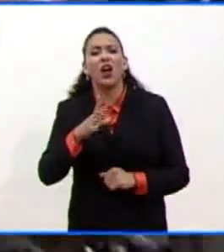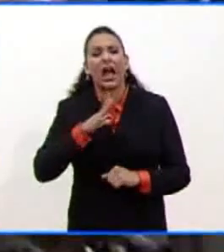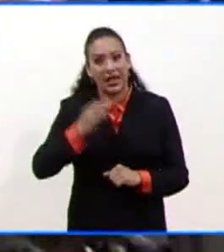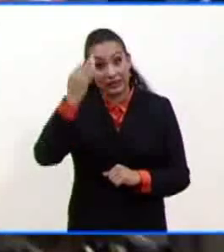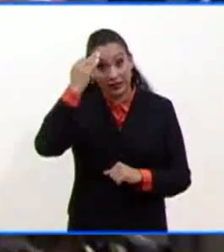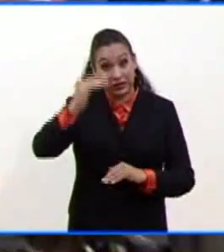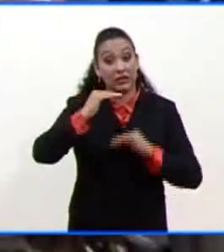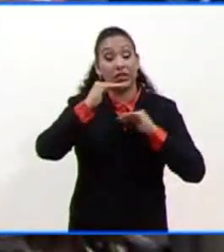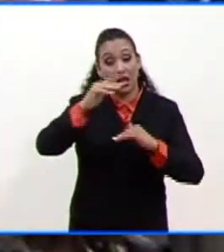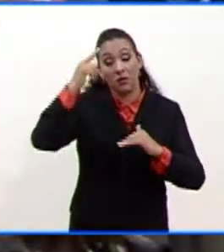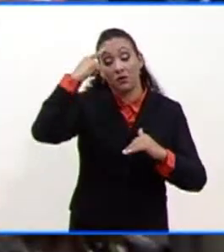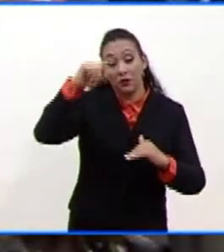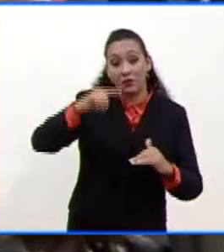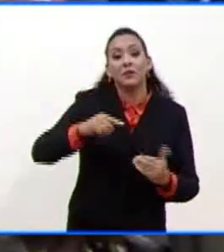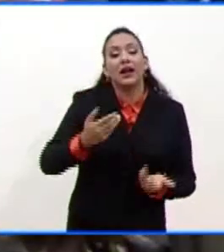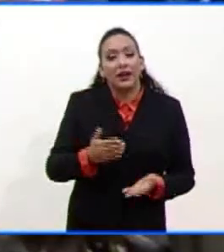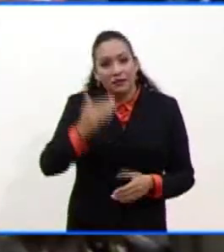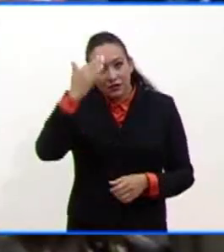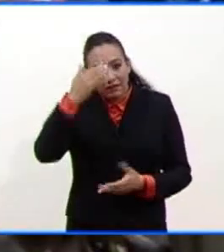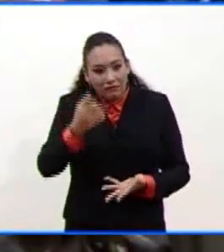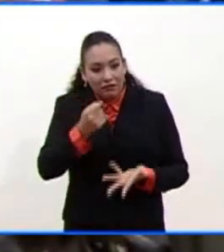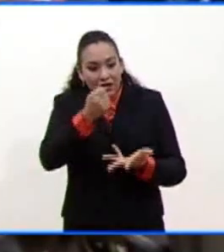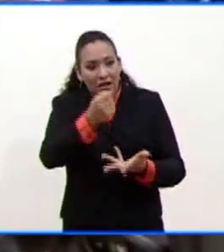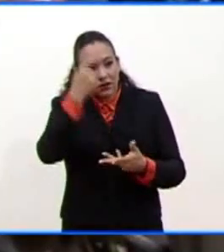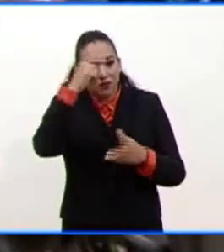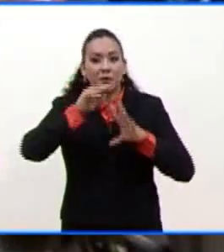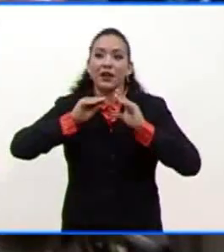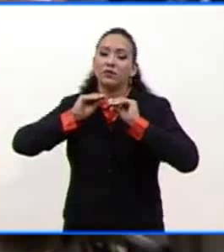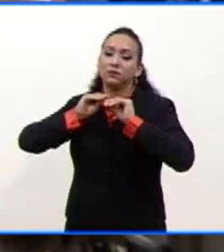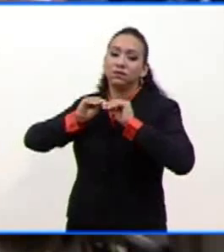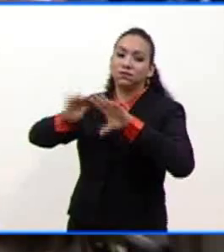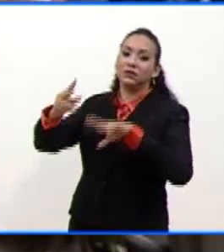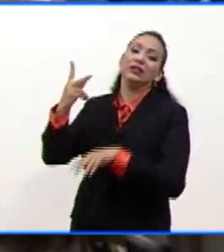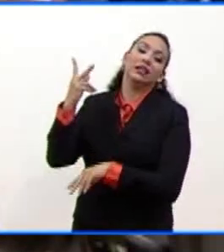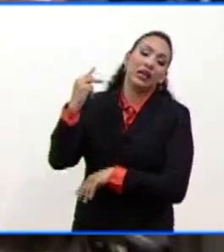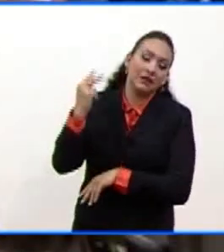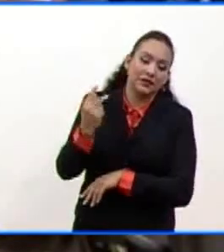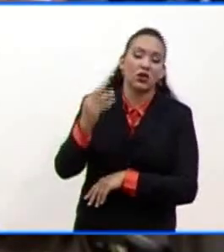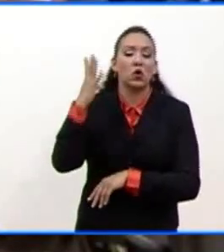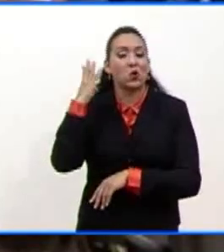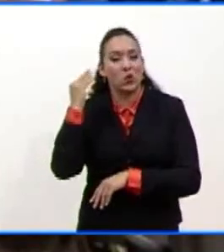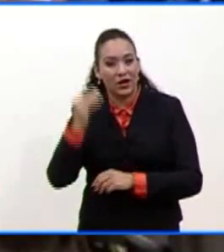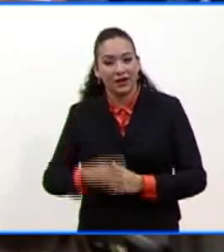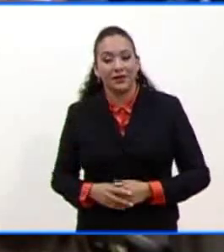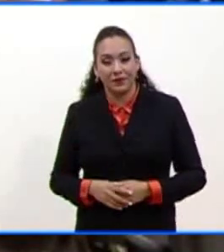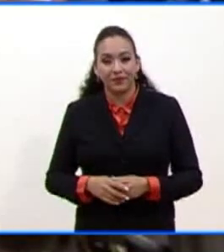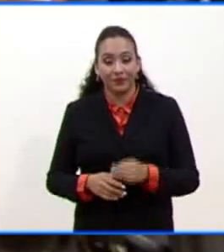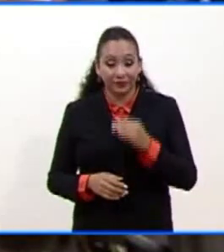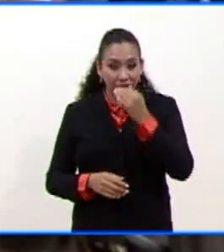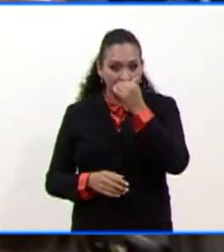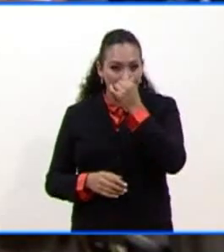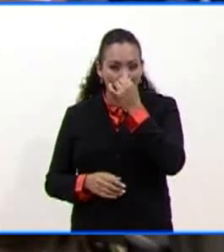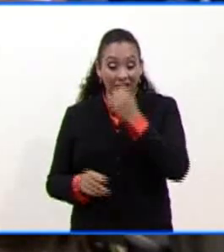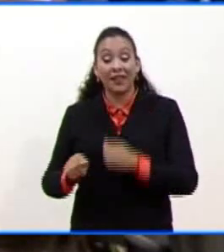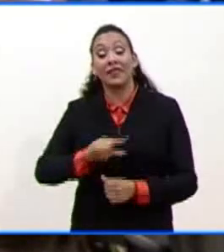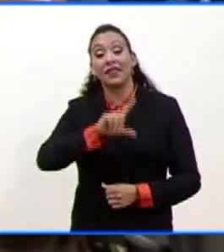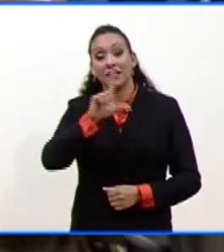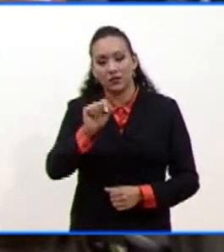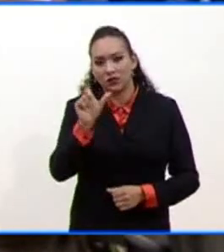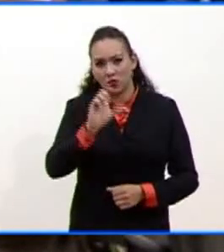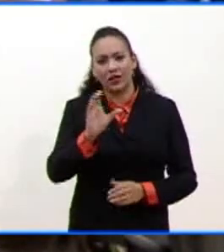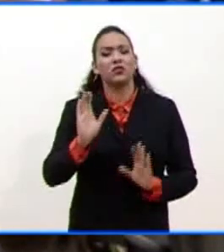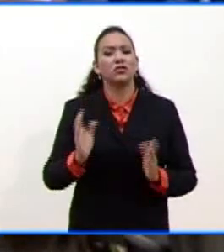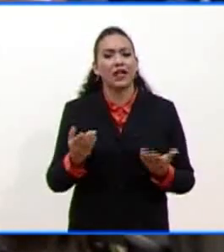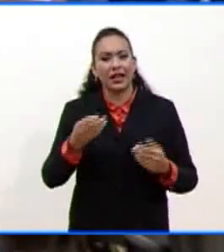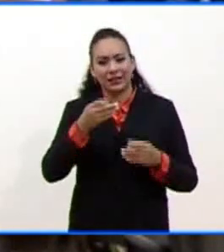para la fiscalización de los ingresos y gastos de campaña de personas candidatas a juzgadores. 3 días después del cierre de